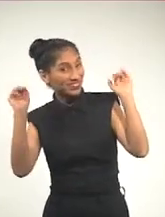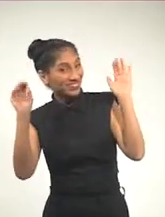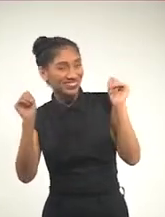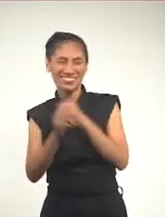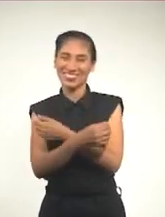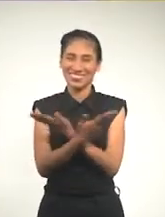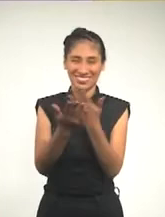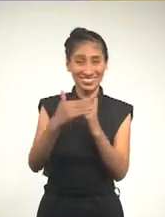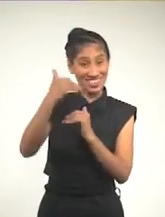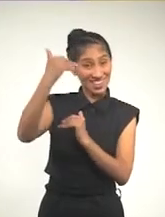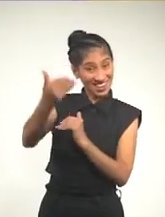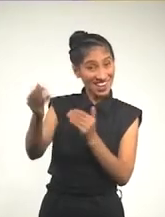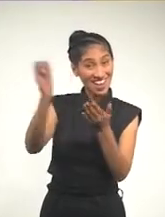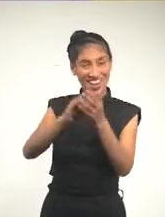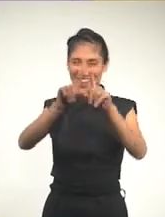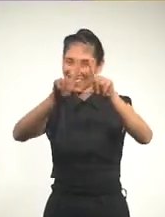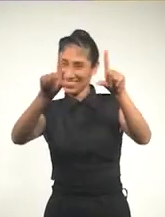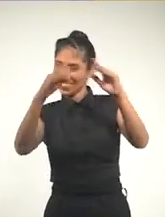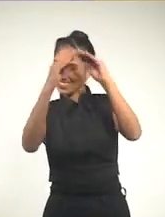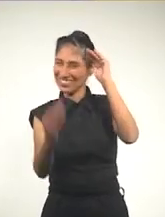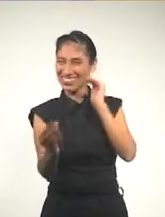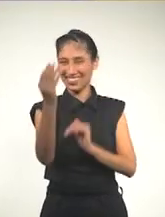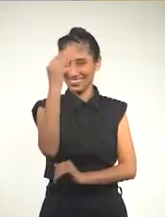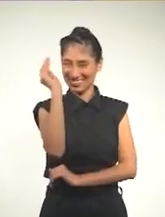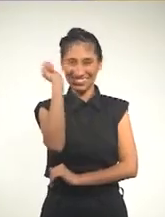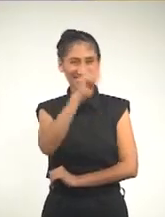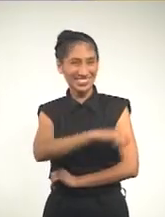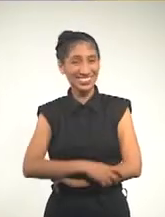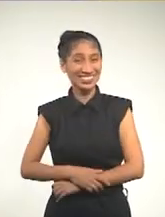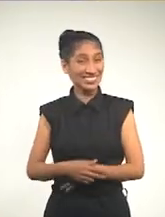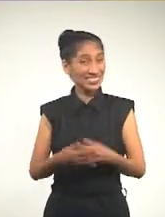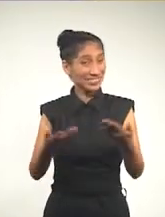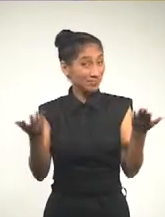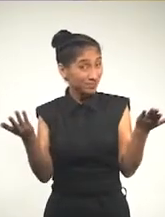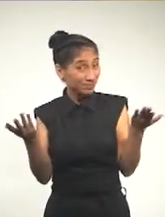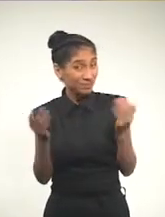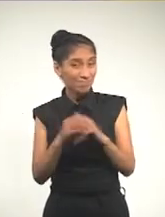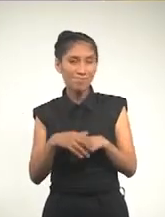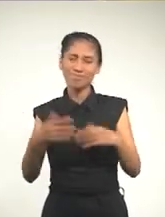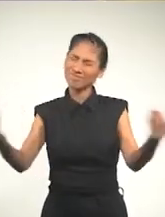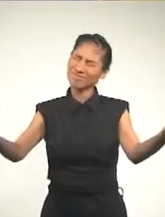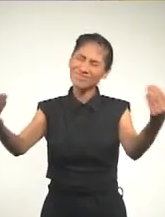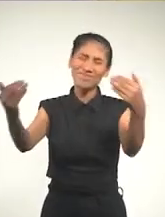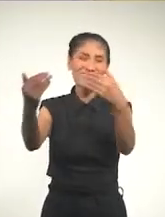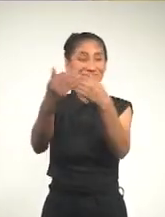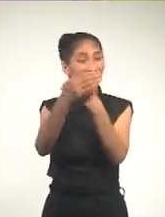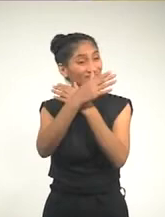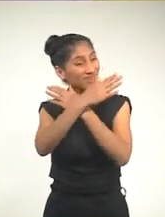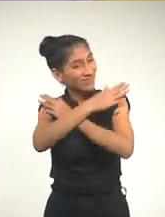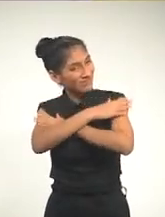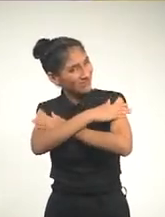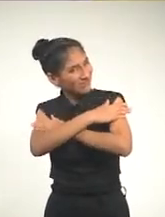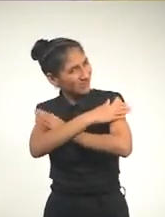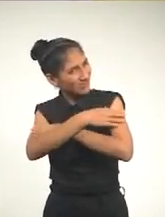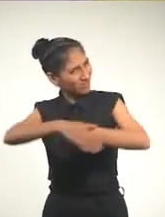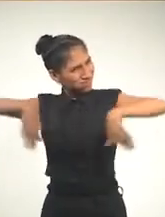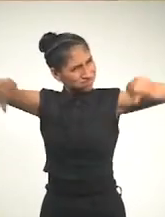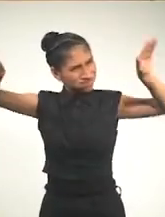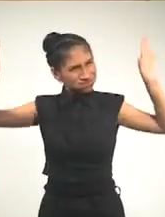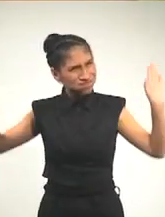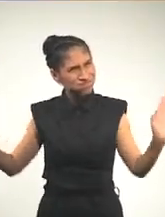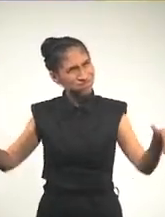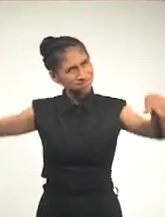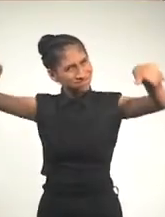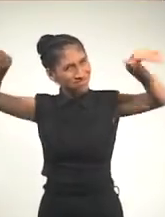¡nos despedimos! ¡Nos vemos en un próximo episodio de Aprendo en Casa! ¡Les mando un